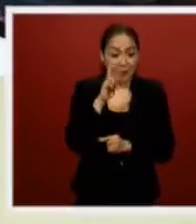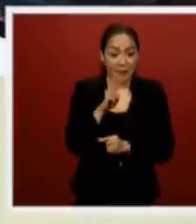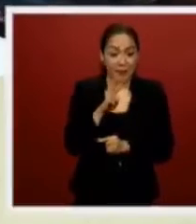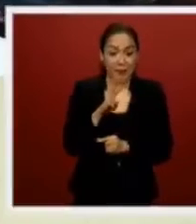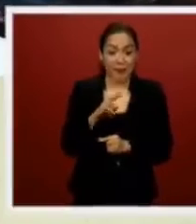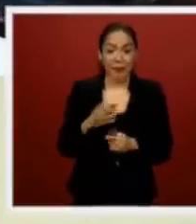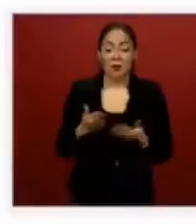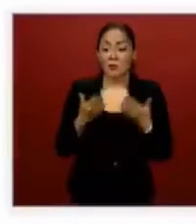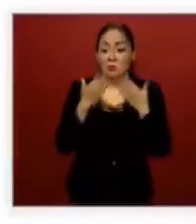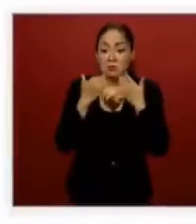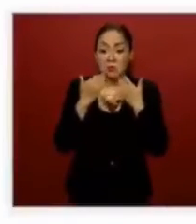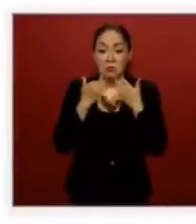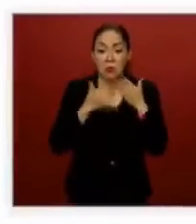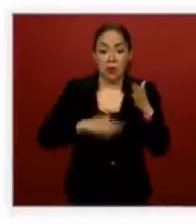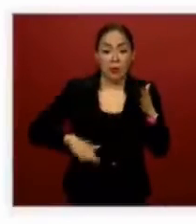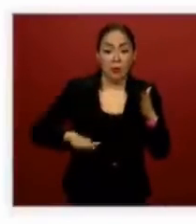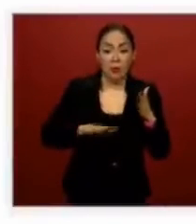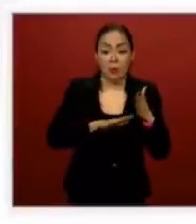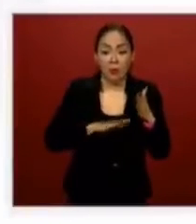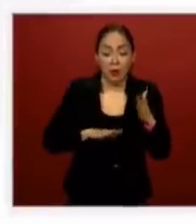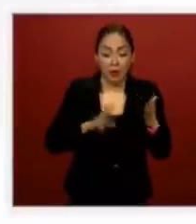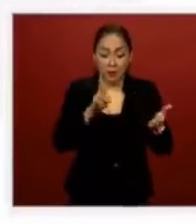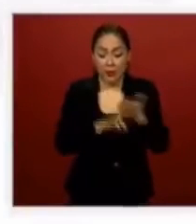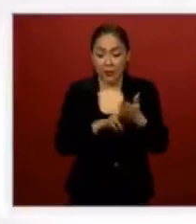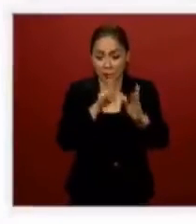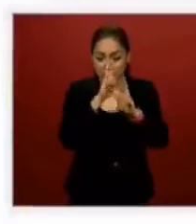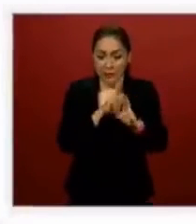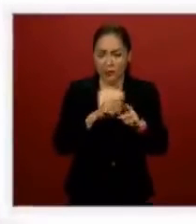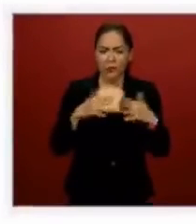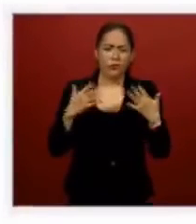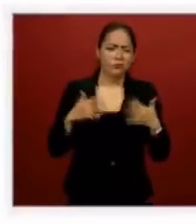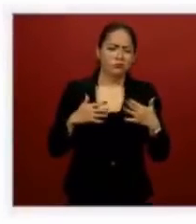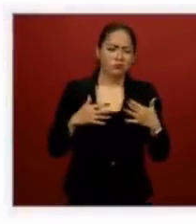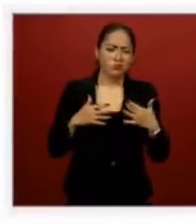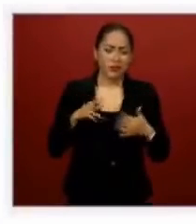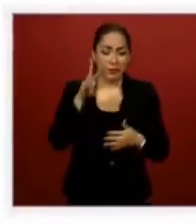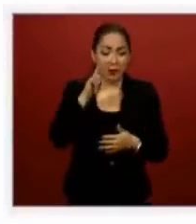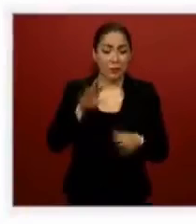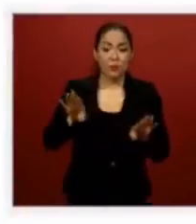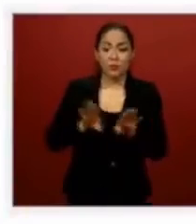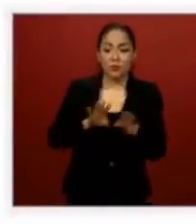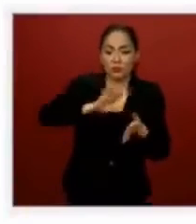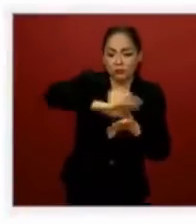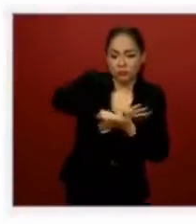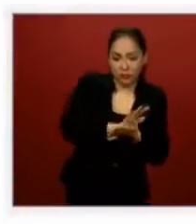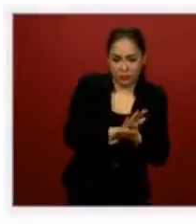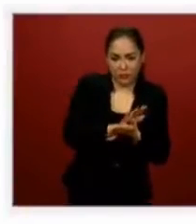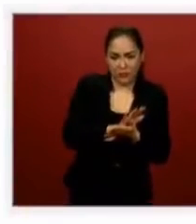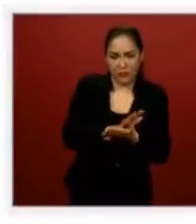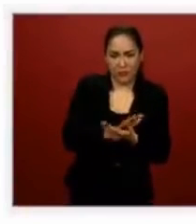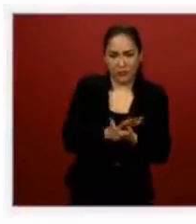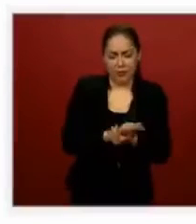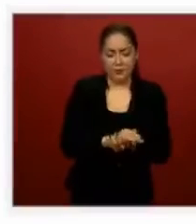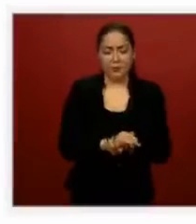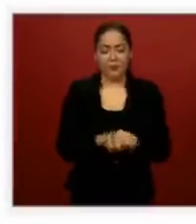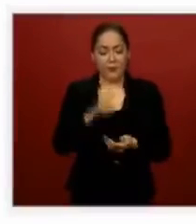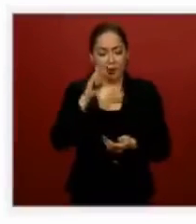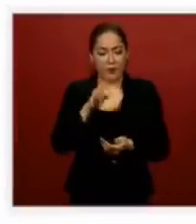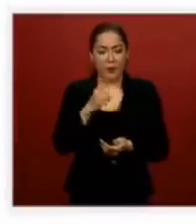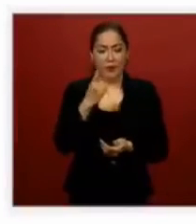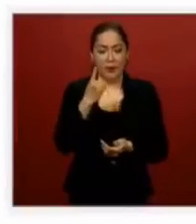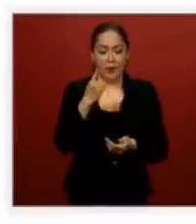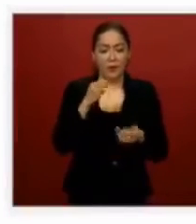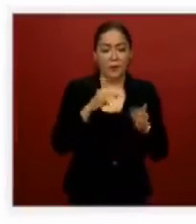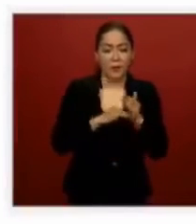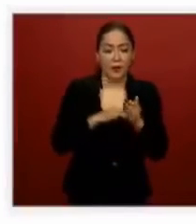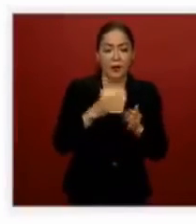una insostenibilidad del planeta. Nada más para que se den cuenta, mira, voy a leer esta parte. En